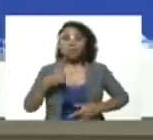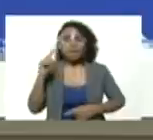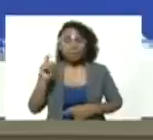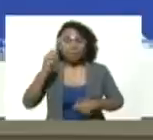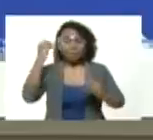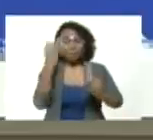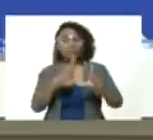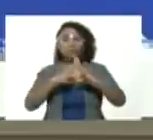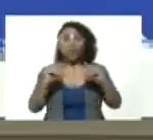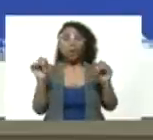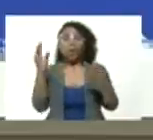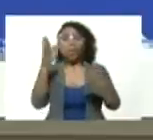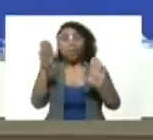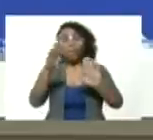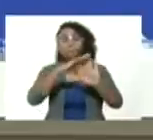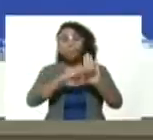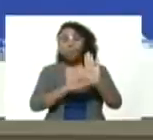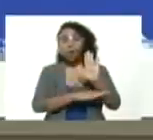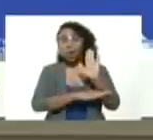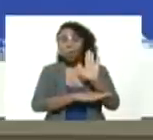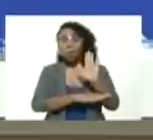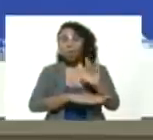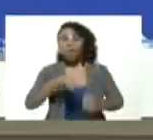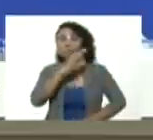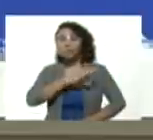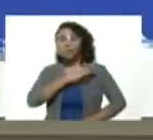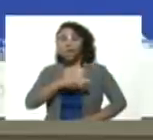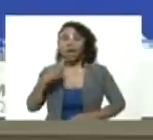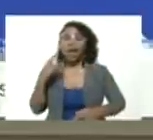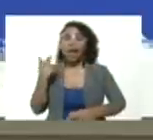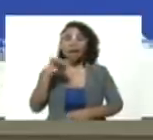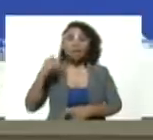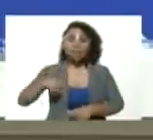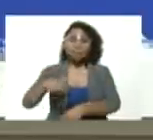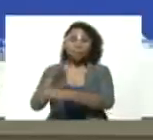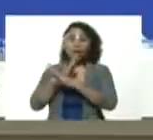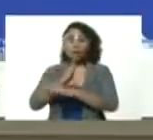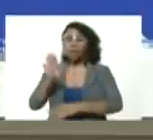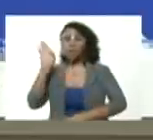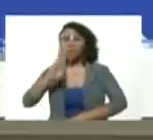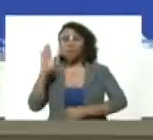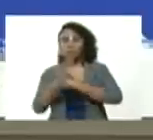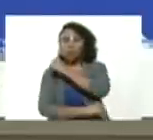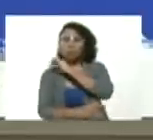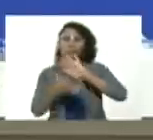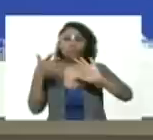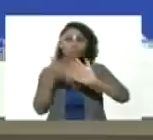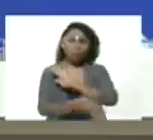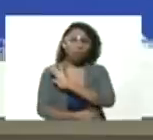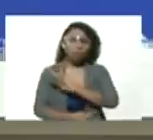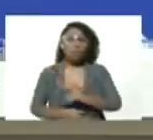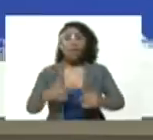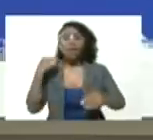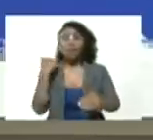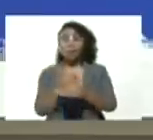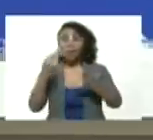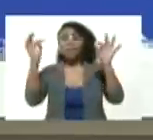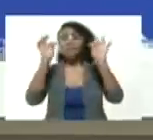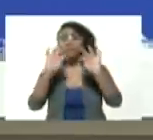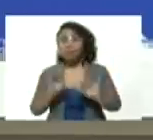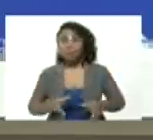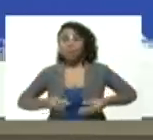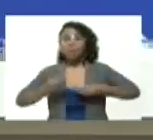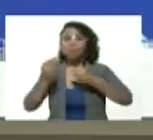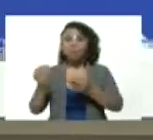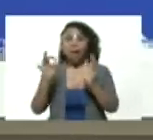los programas sociales que ha tenido este bloqueo criminal. E igualmente, se entregó